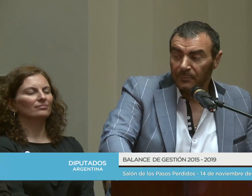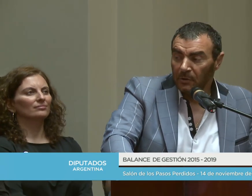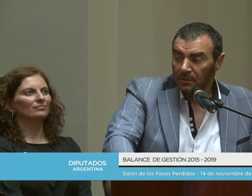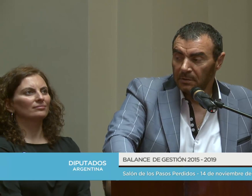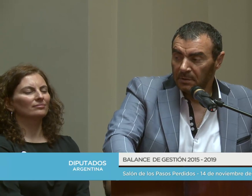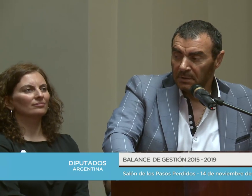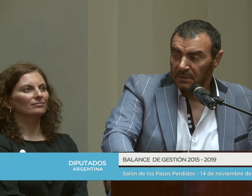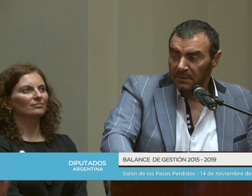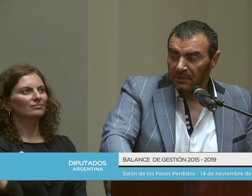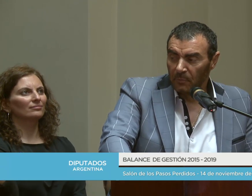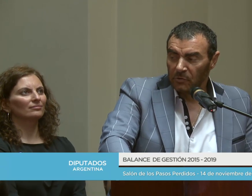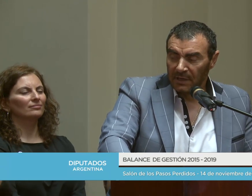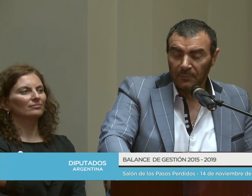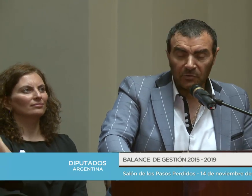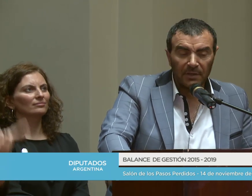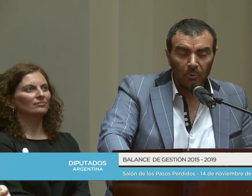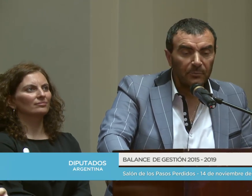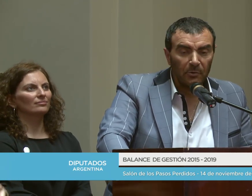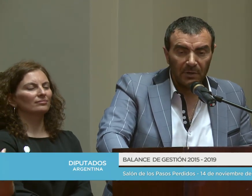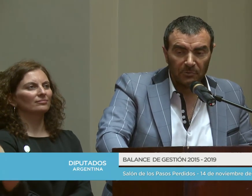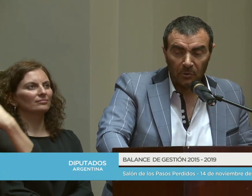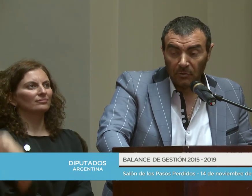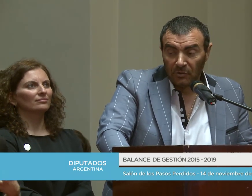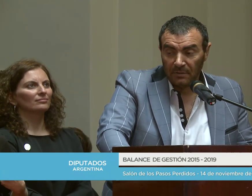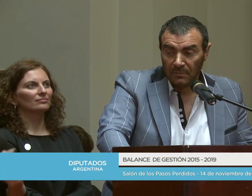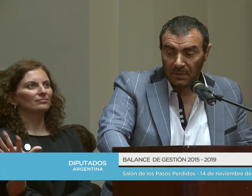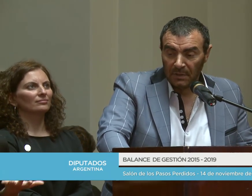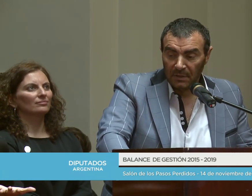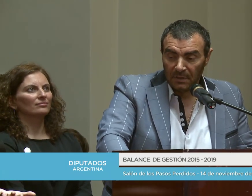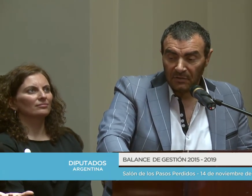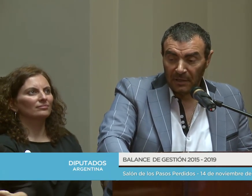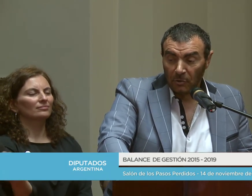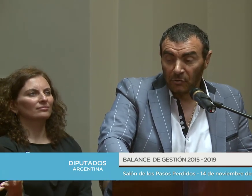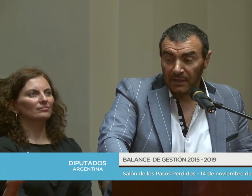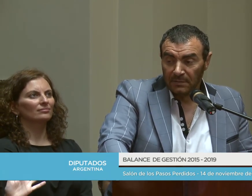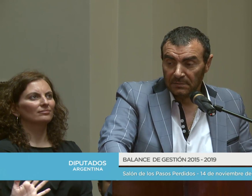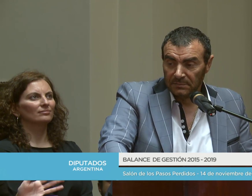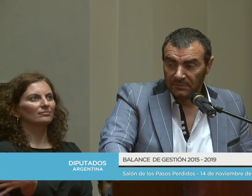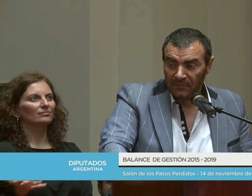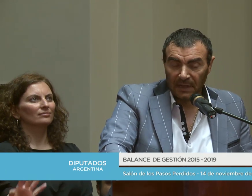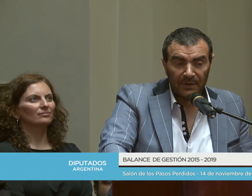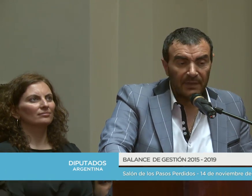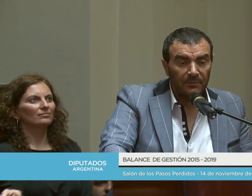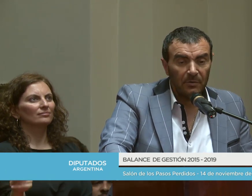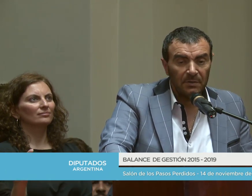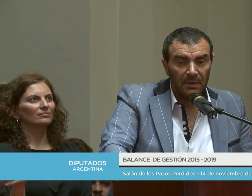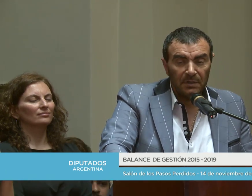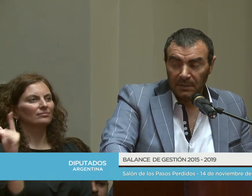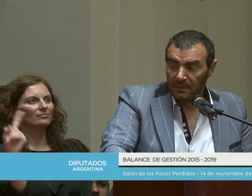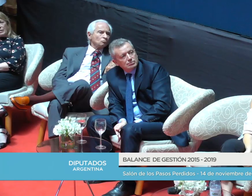el cuerpo. Siendo muy chica, le pusiste el cuerpo a todo esto sin conocer. Fuiste